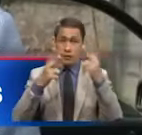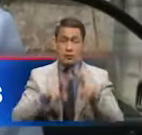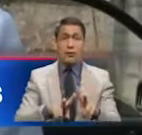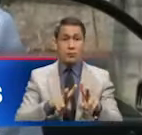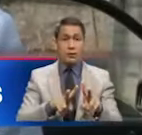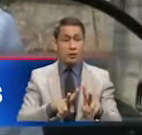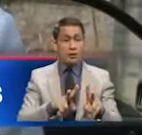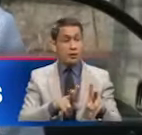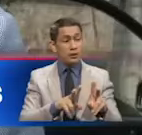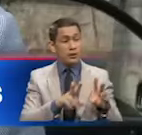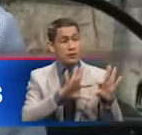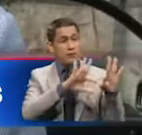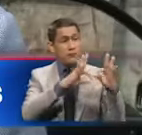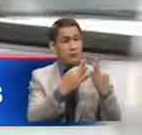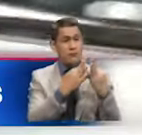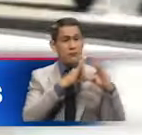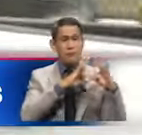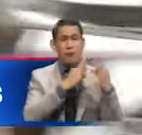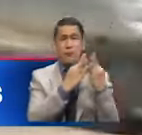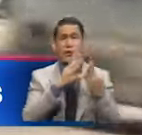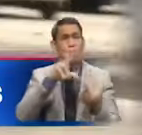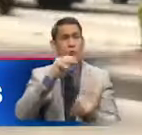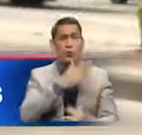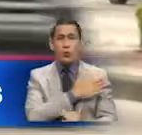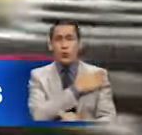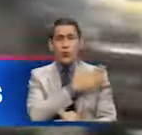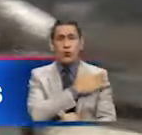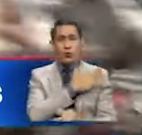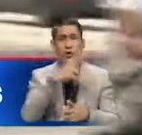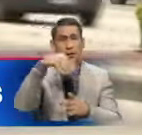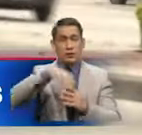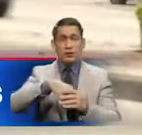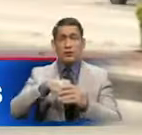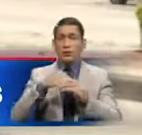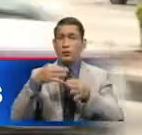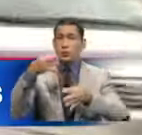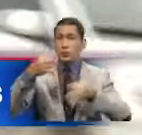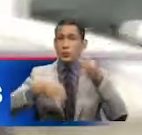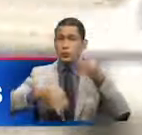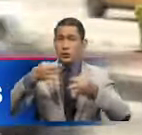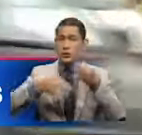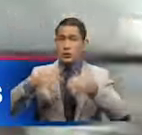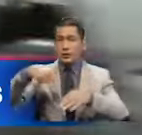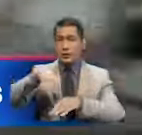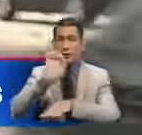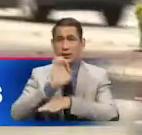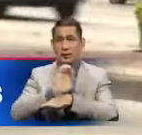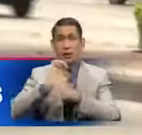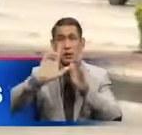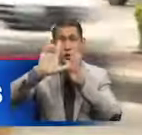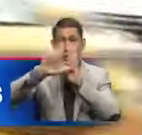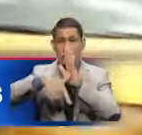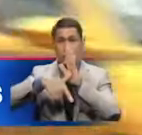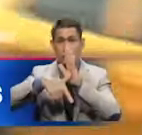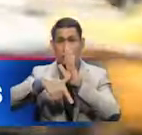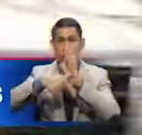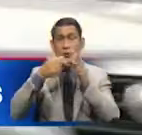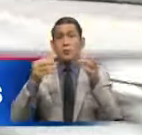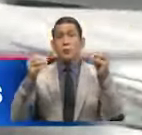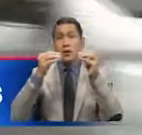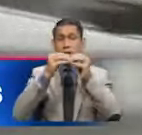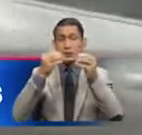en la eficacia de la justicia, ¿no? Y en pocos minutos hablaremos sobre este patrón que